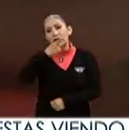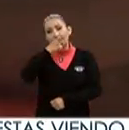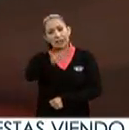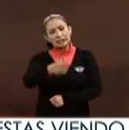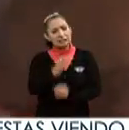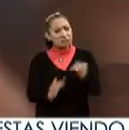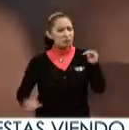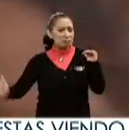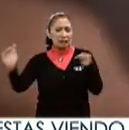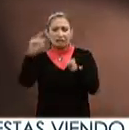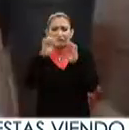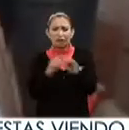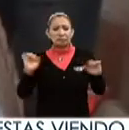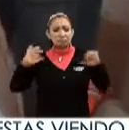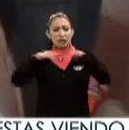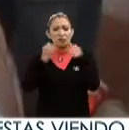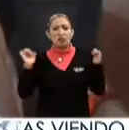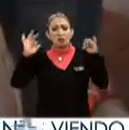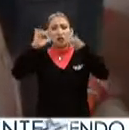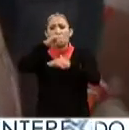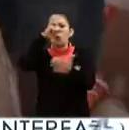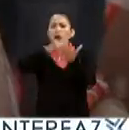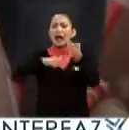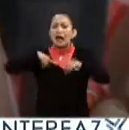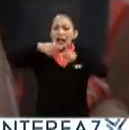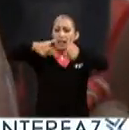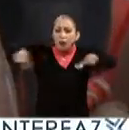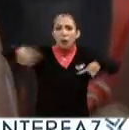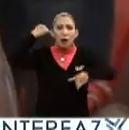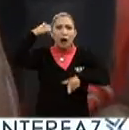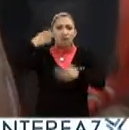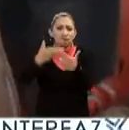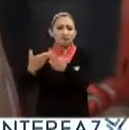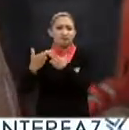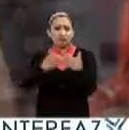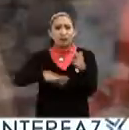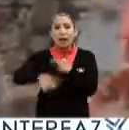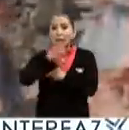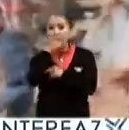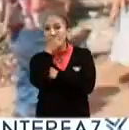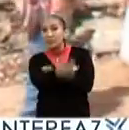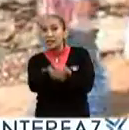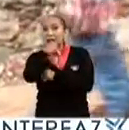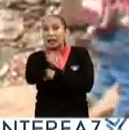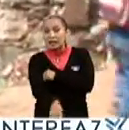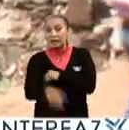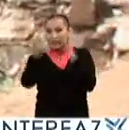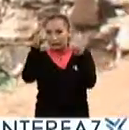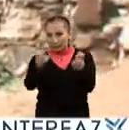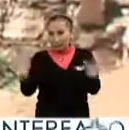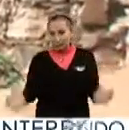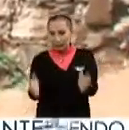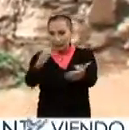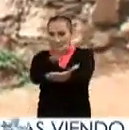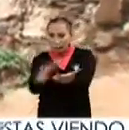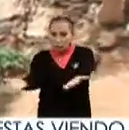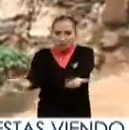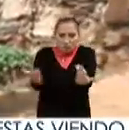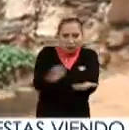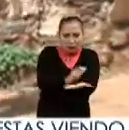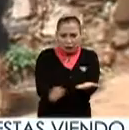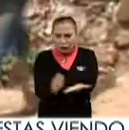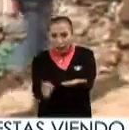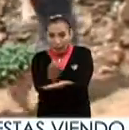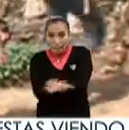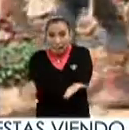la relevancia de este encuentro en un paraíso lingüístico como Oaxaca y comentó que en materia de fomento a la lectura y